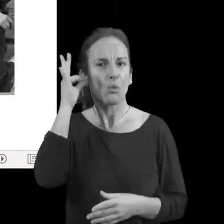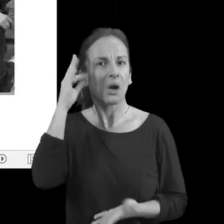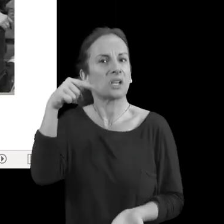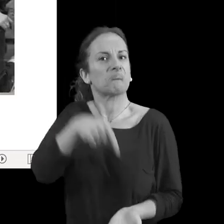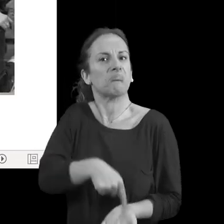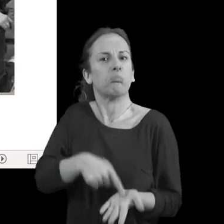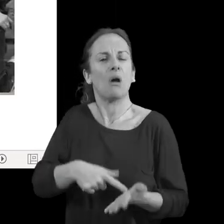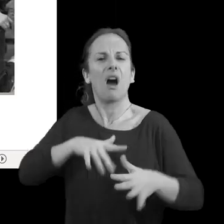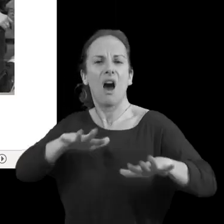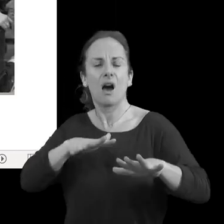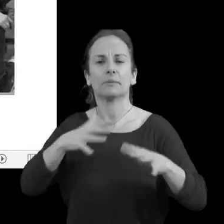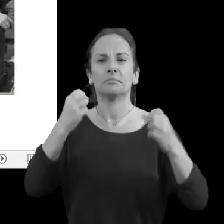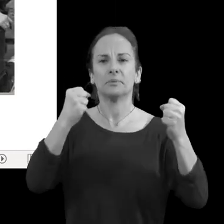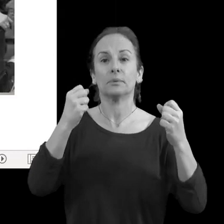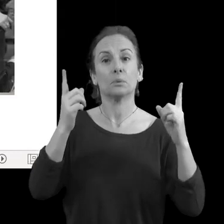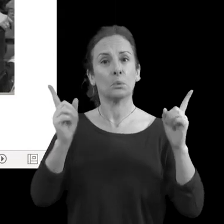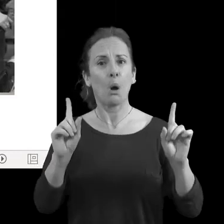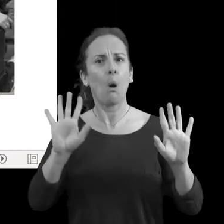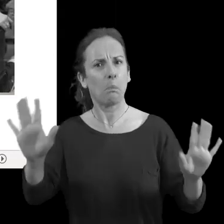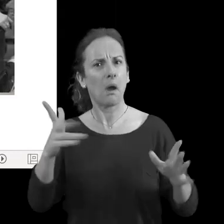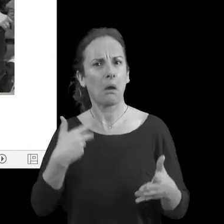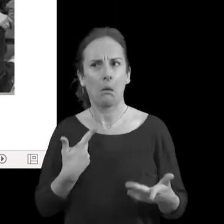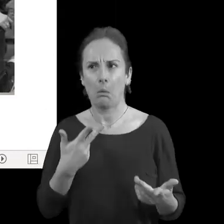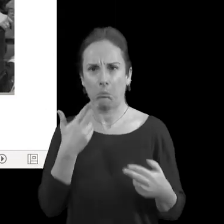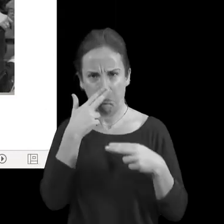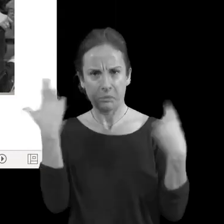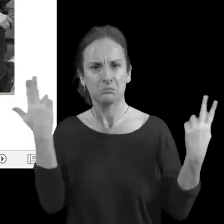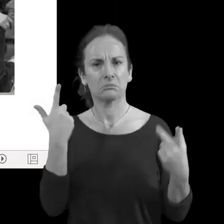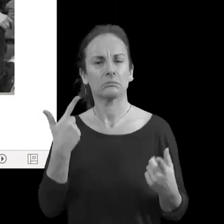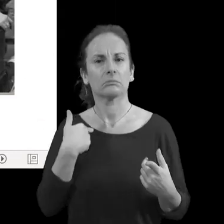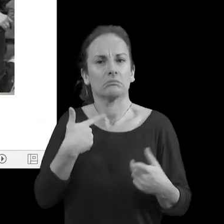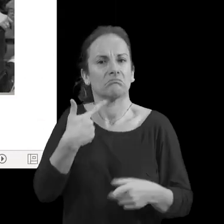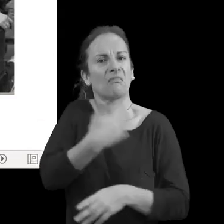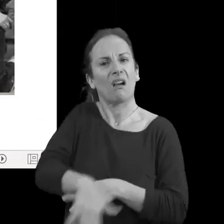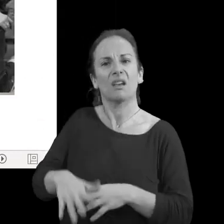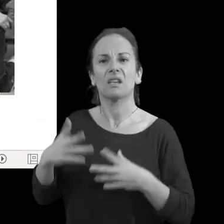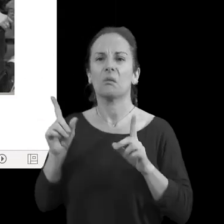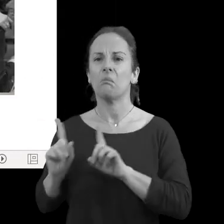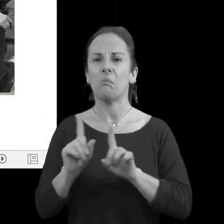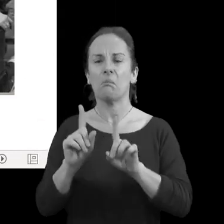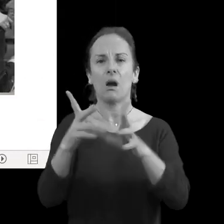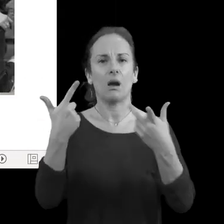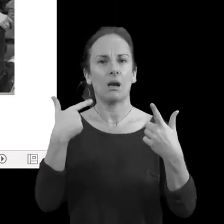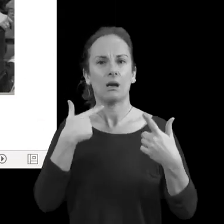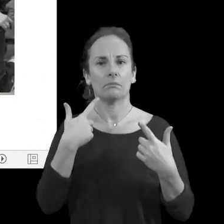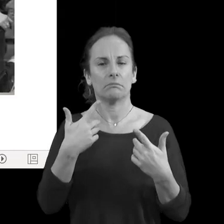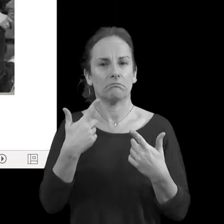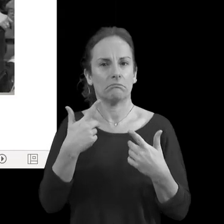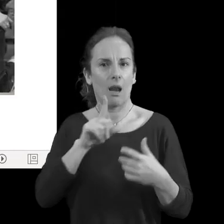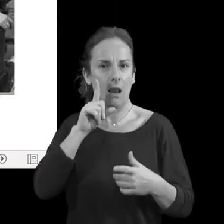simplemente salían con sus amigas, sus redes, eso, a tomar el espacio público como lesbianas, ¿no? Fijaos